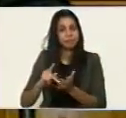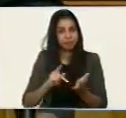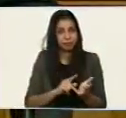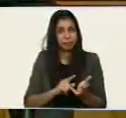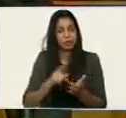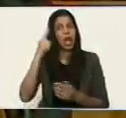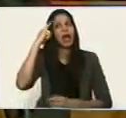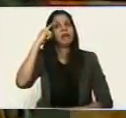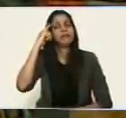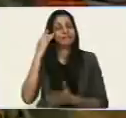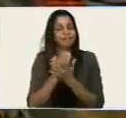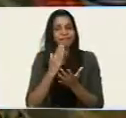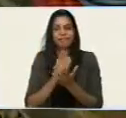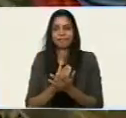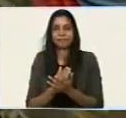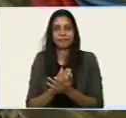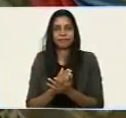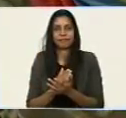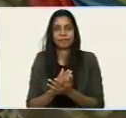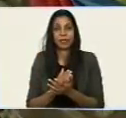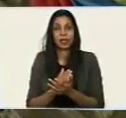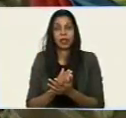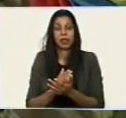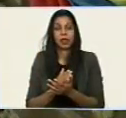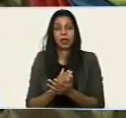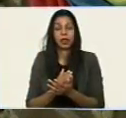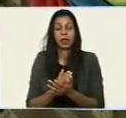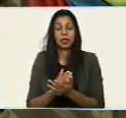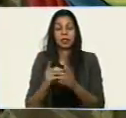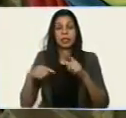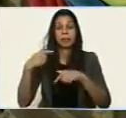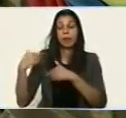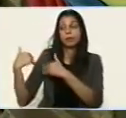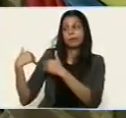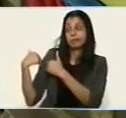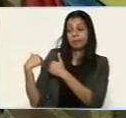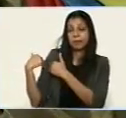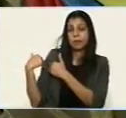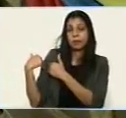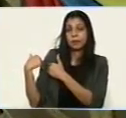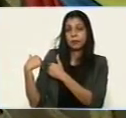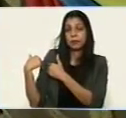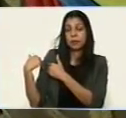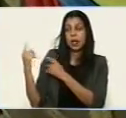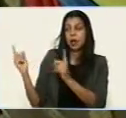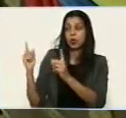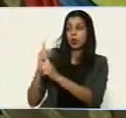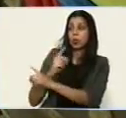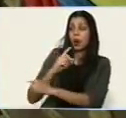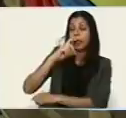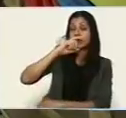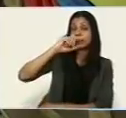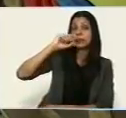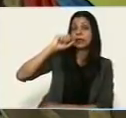Y le tocó la responsabilidad a nuestro hermano Nicolás